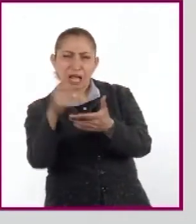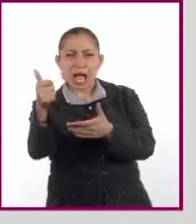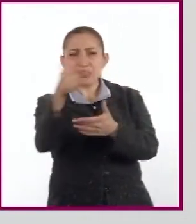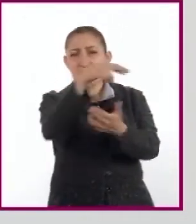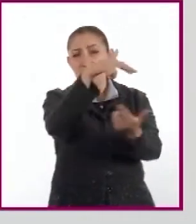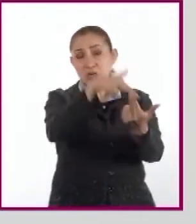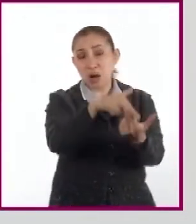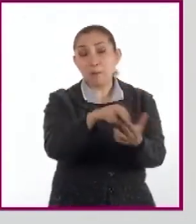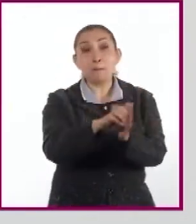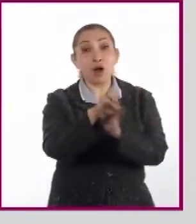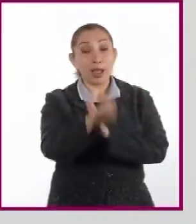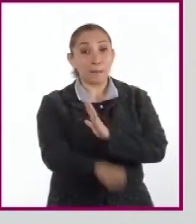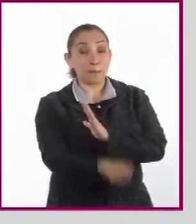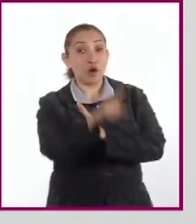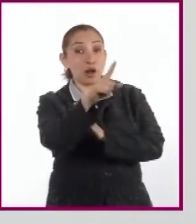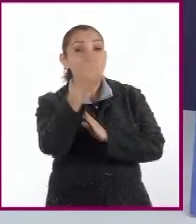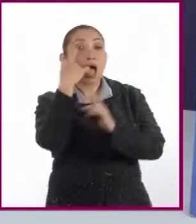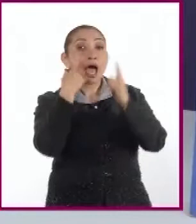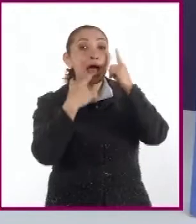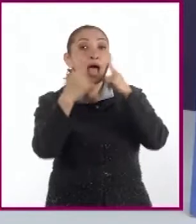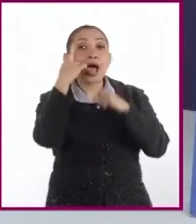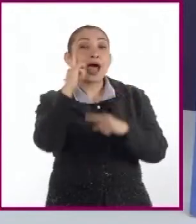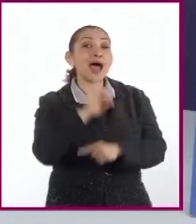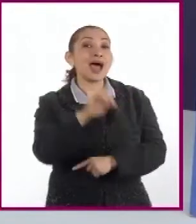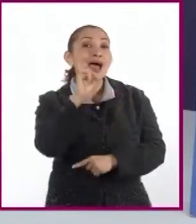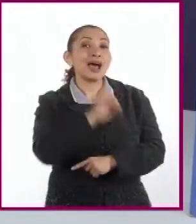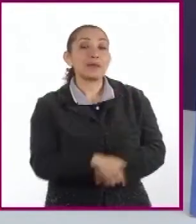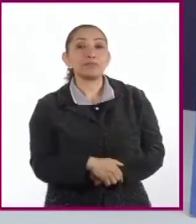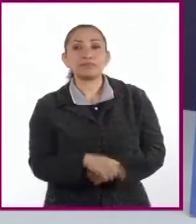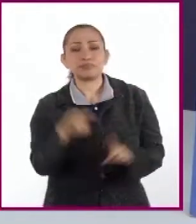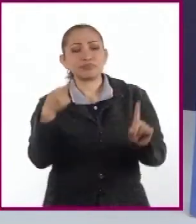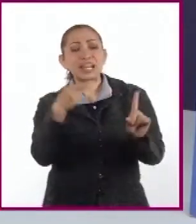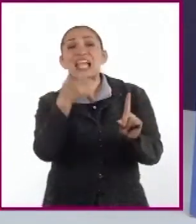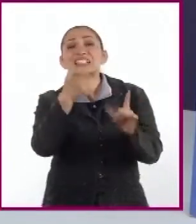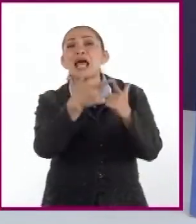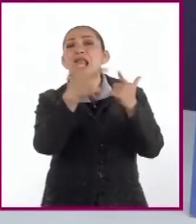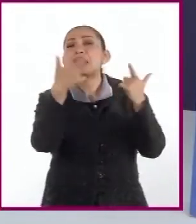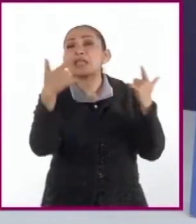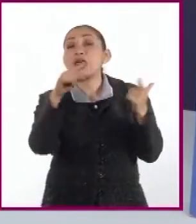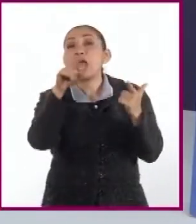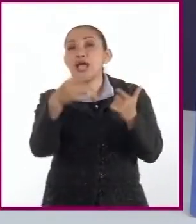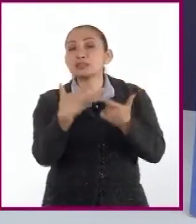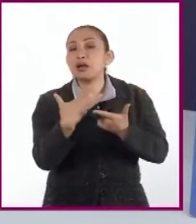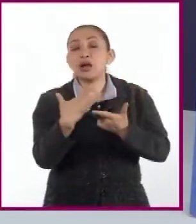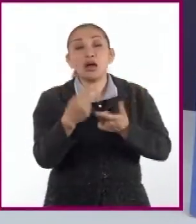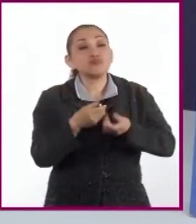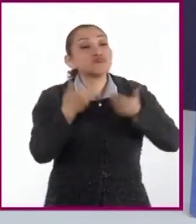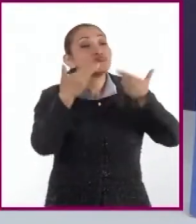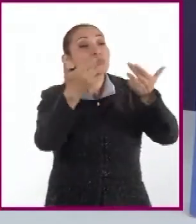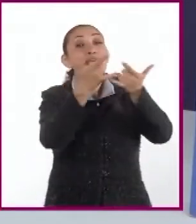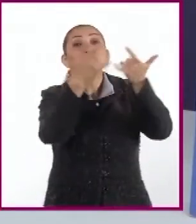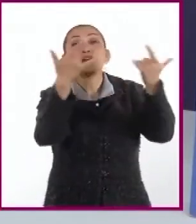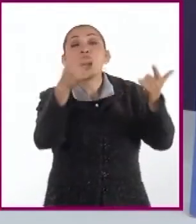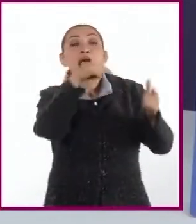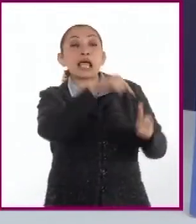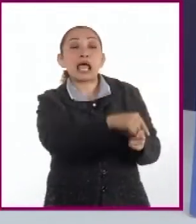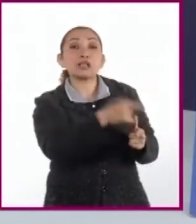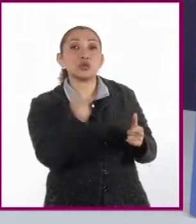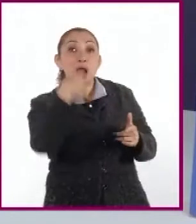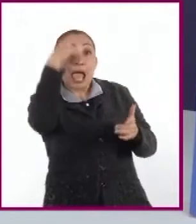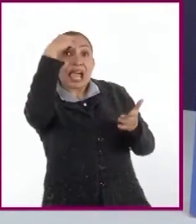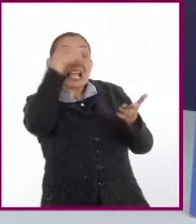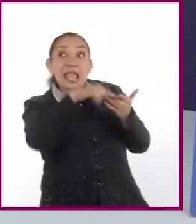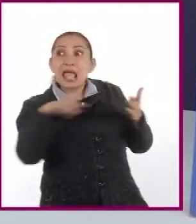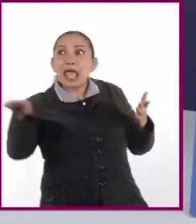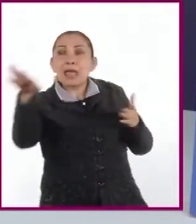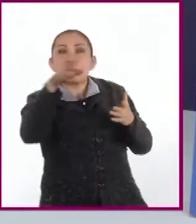región, como en el caso de La Llorona. La función de esta leyenda es transmitir una historia basada en una creencia